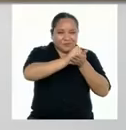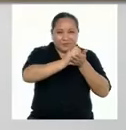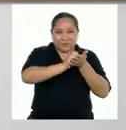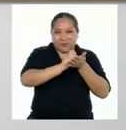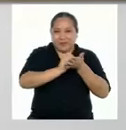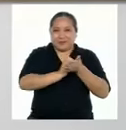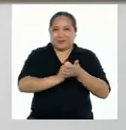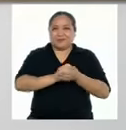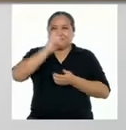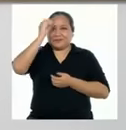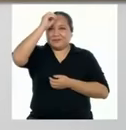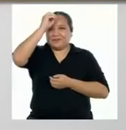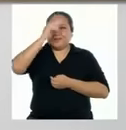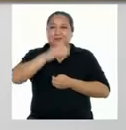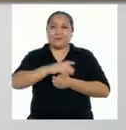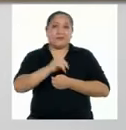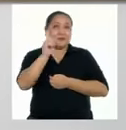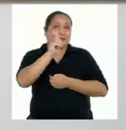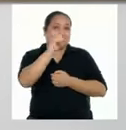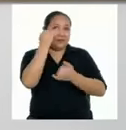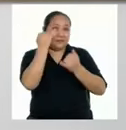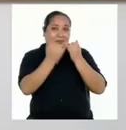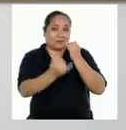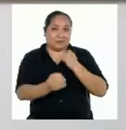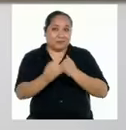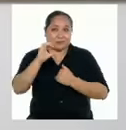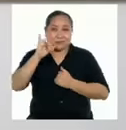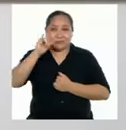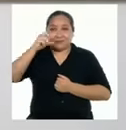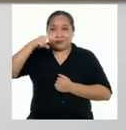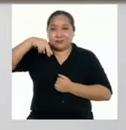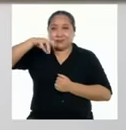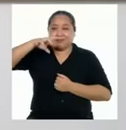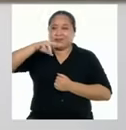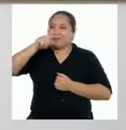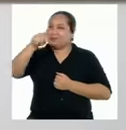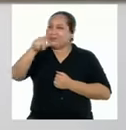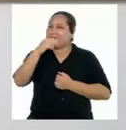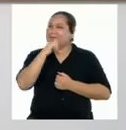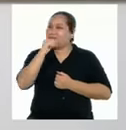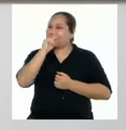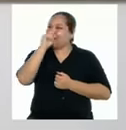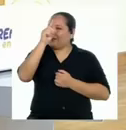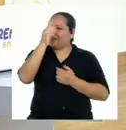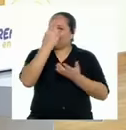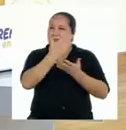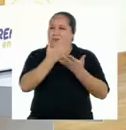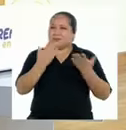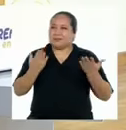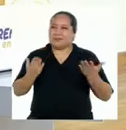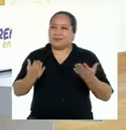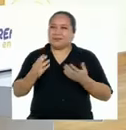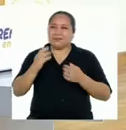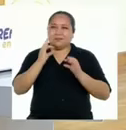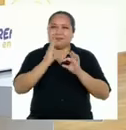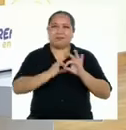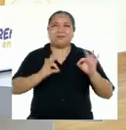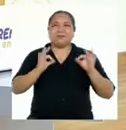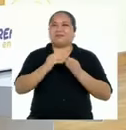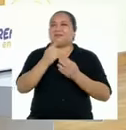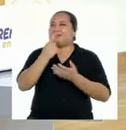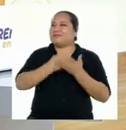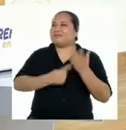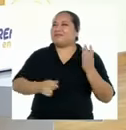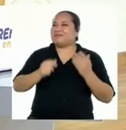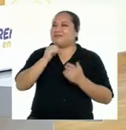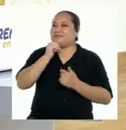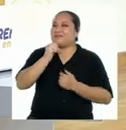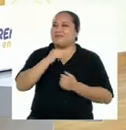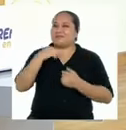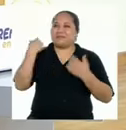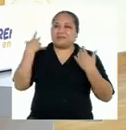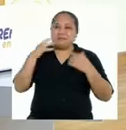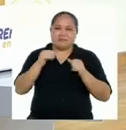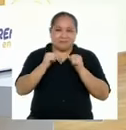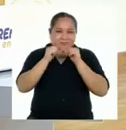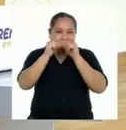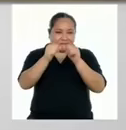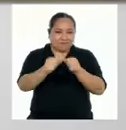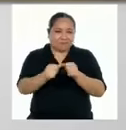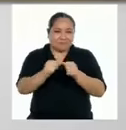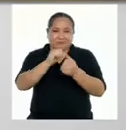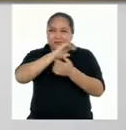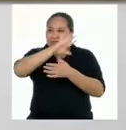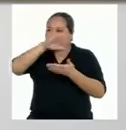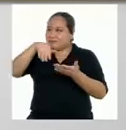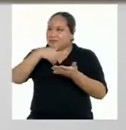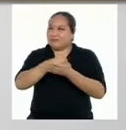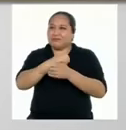opinión. Aún no hemos terminado, Yanira. Falta algo muy importante. ¿Qué puede faltar si ya seguí todo lo que